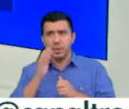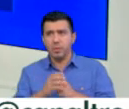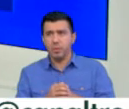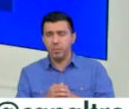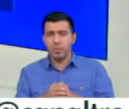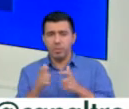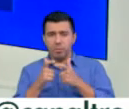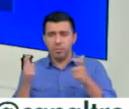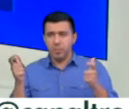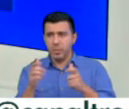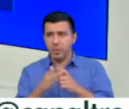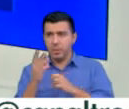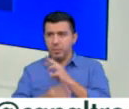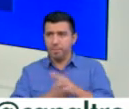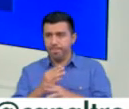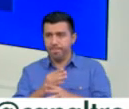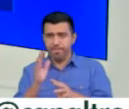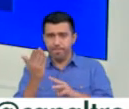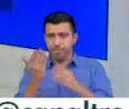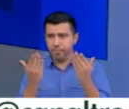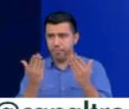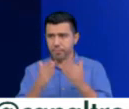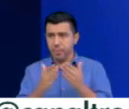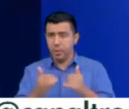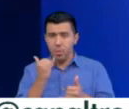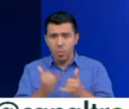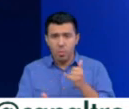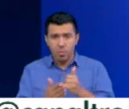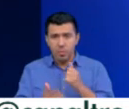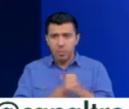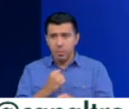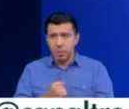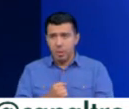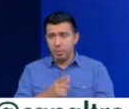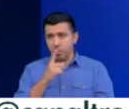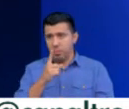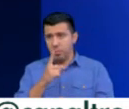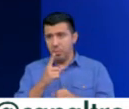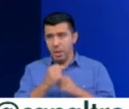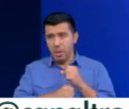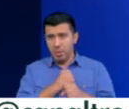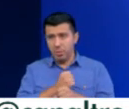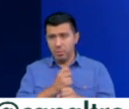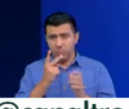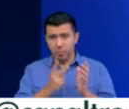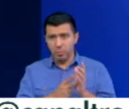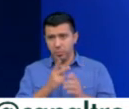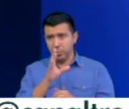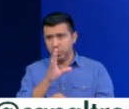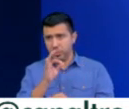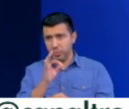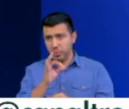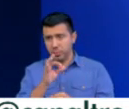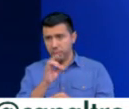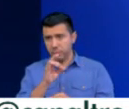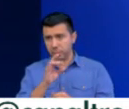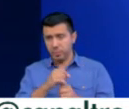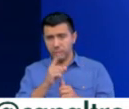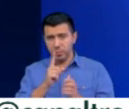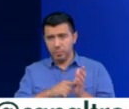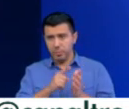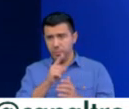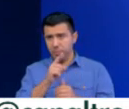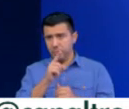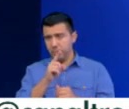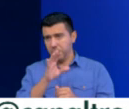grande del mundo. Y los comparativos en los últimos años, si se ha incrementado o no este delito. En el año 2015, 1.588 en comparación